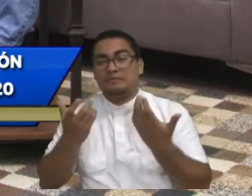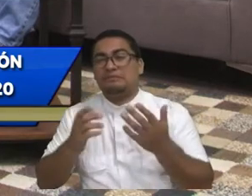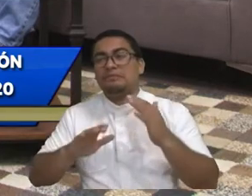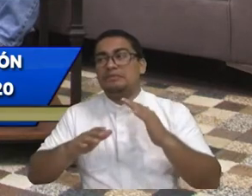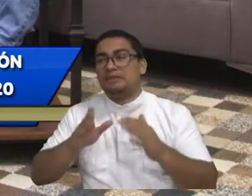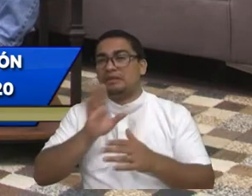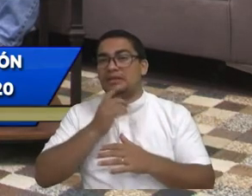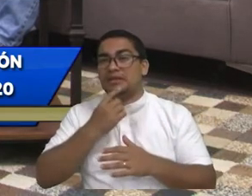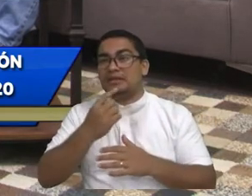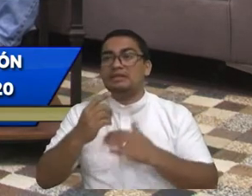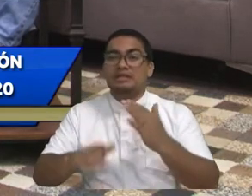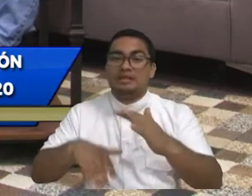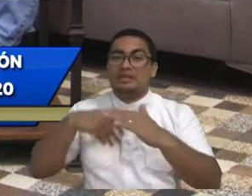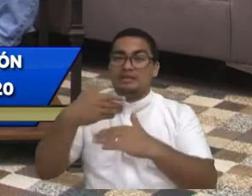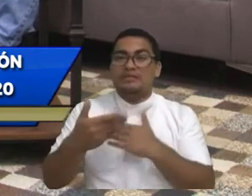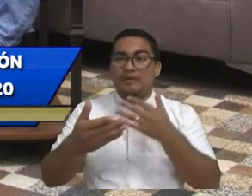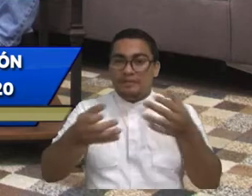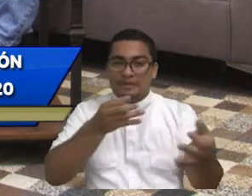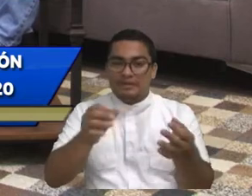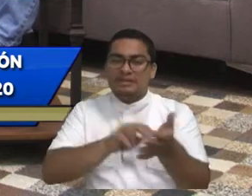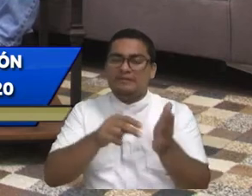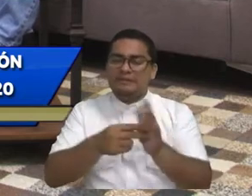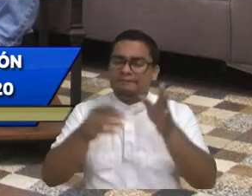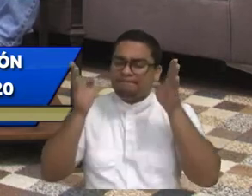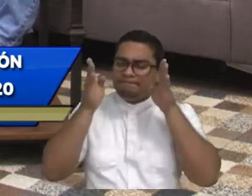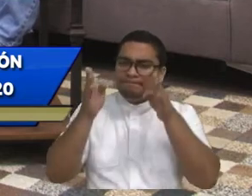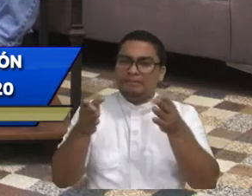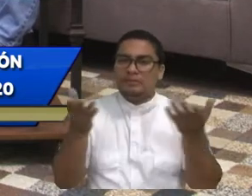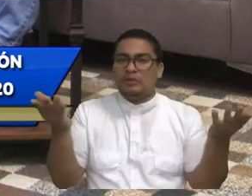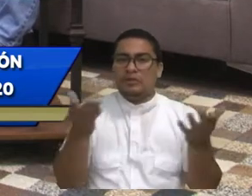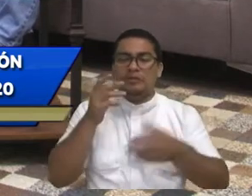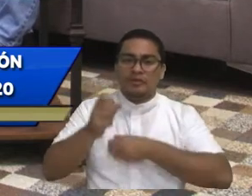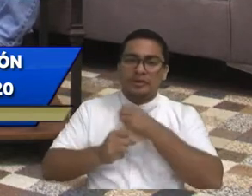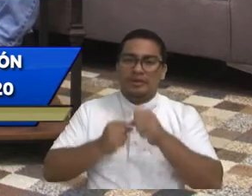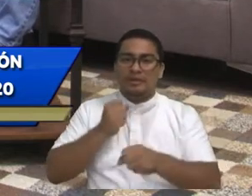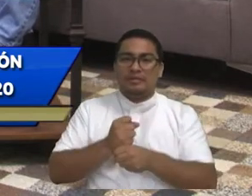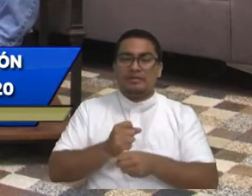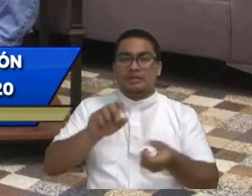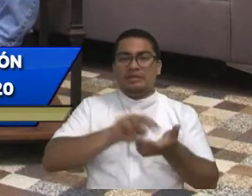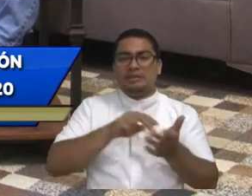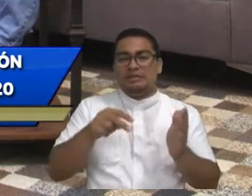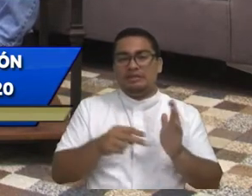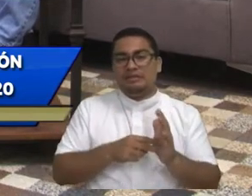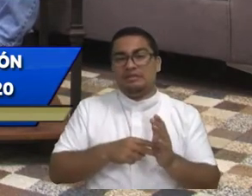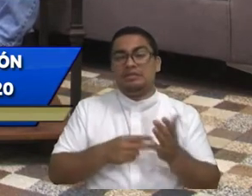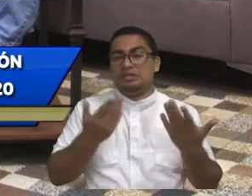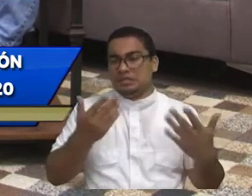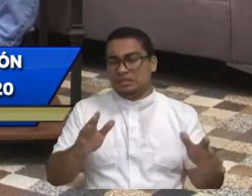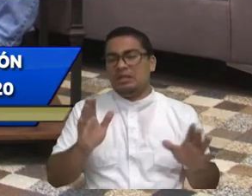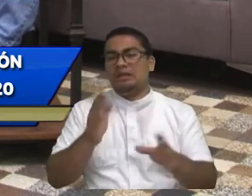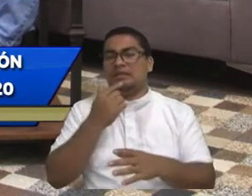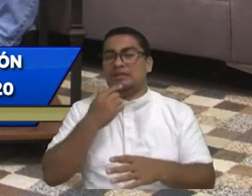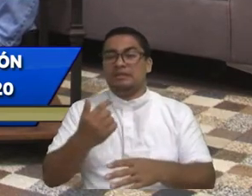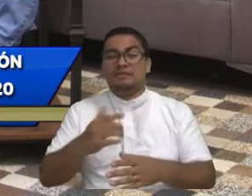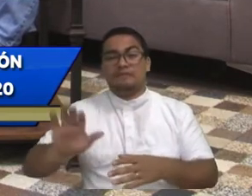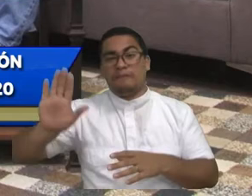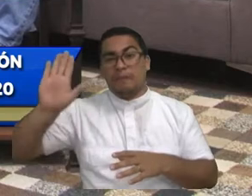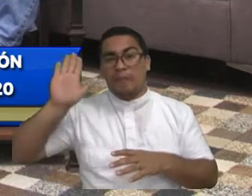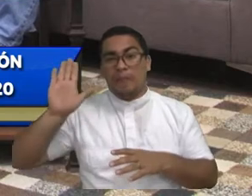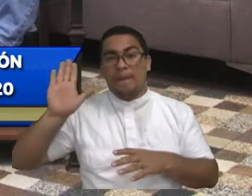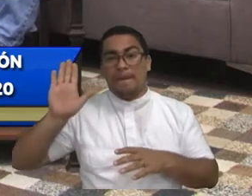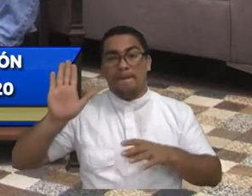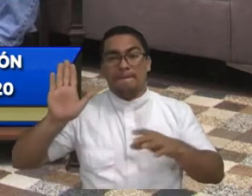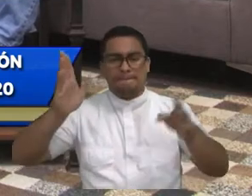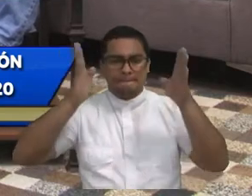poco más más enseguida cuáles son nuestras prioridades para este año aparte de todo ese gran compromiso de atención de